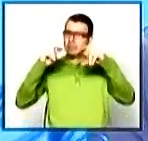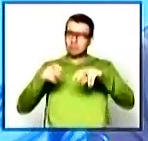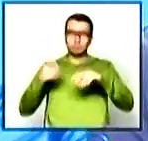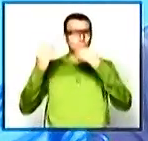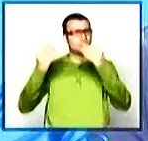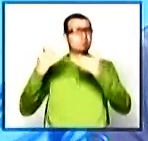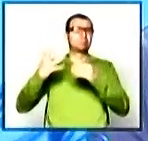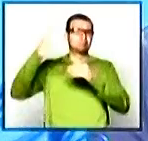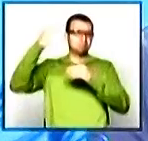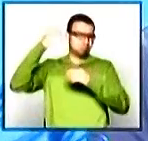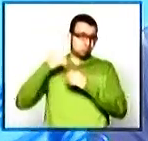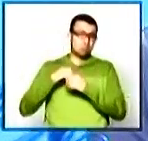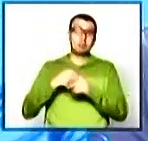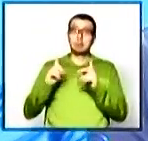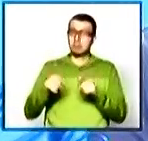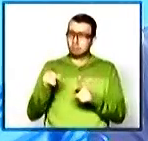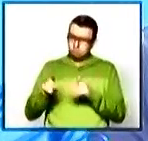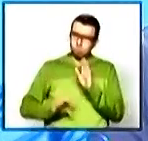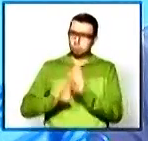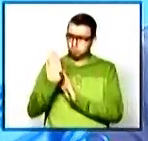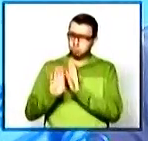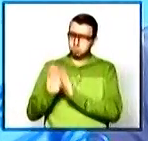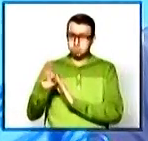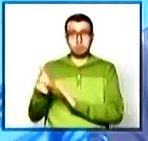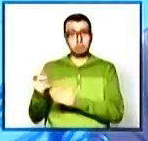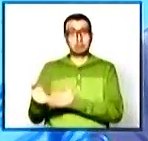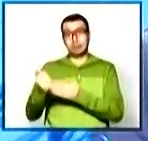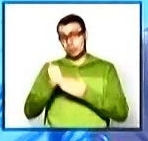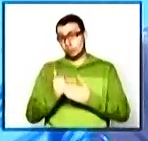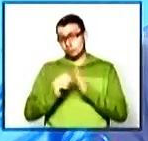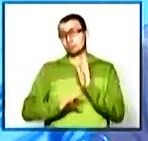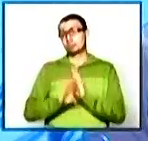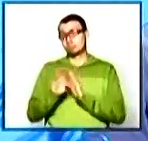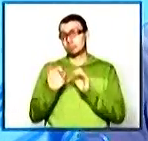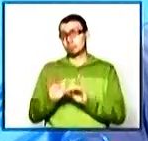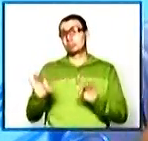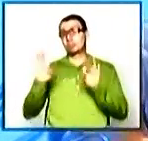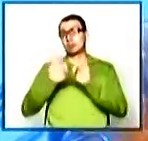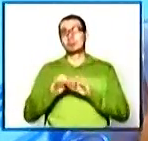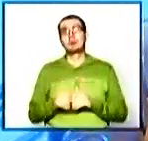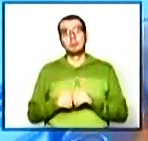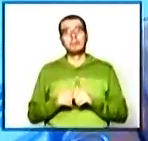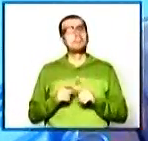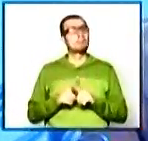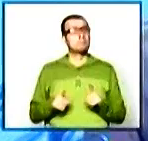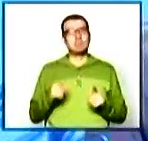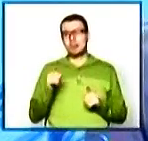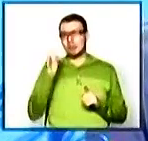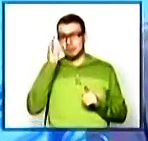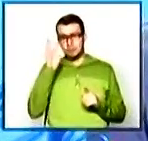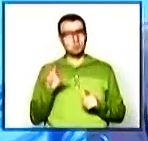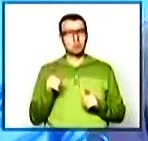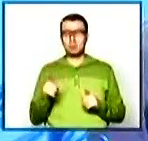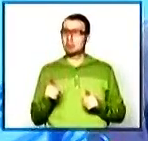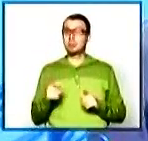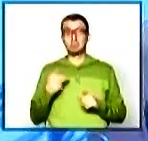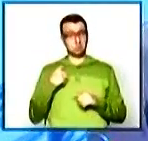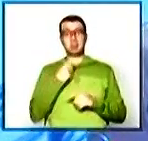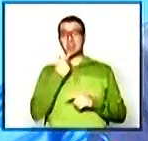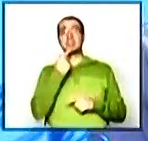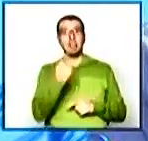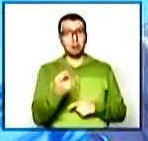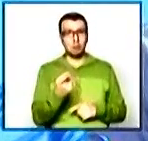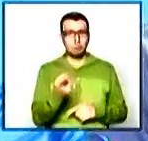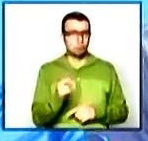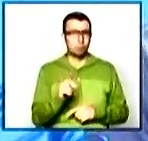unos resultados terapéuticos asombrosos, pero que para que no quede como contado por nosotros,